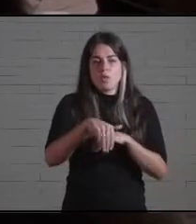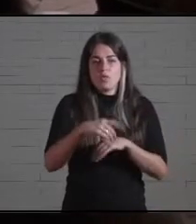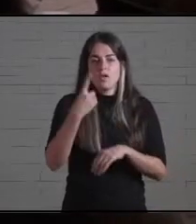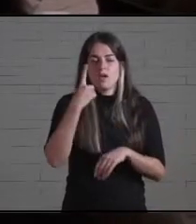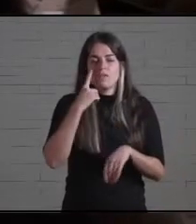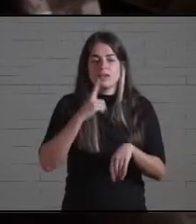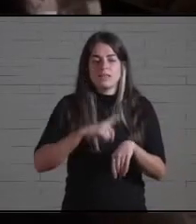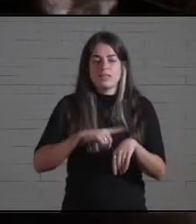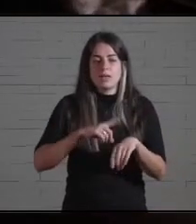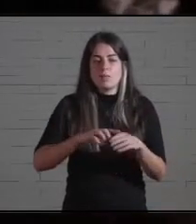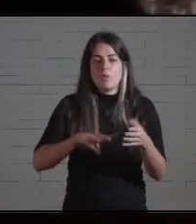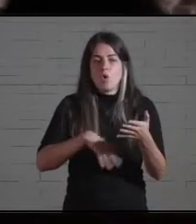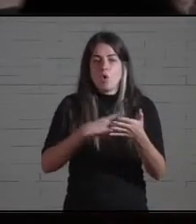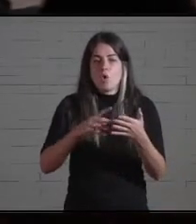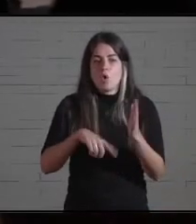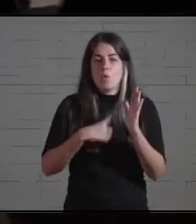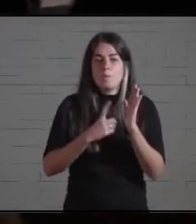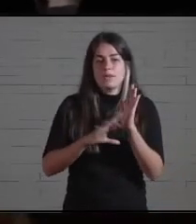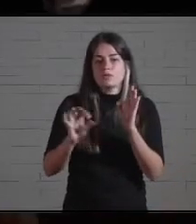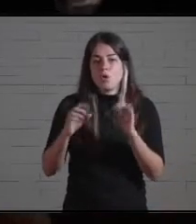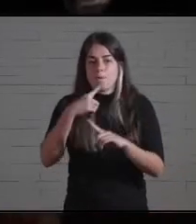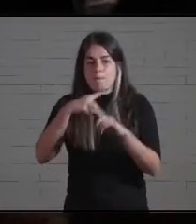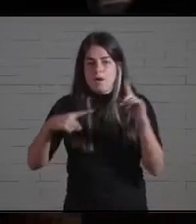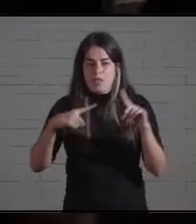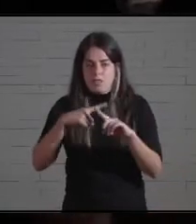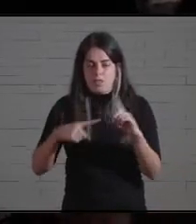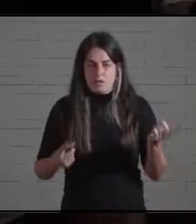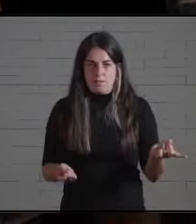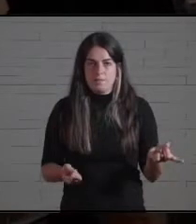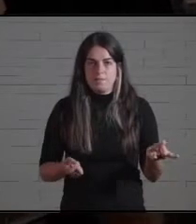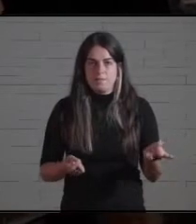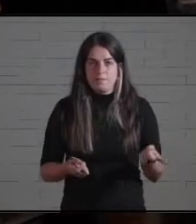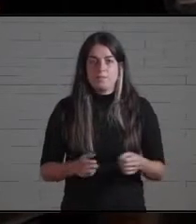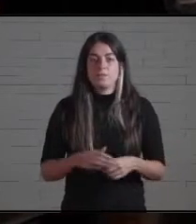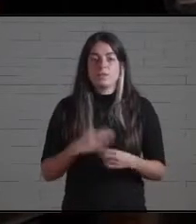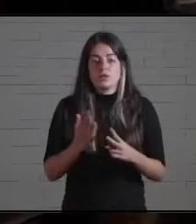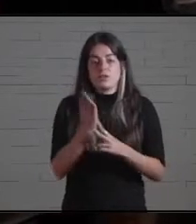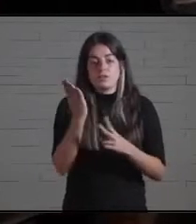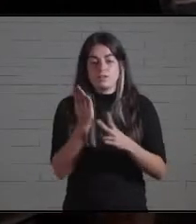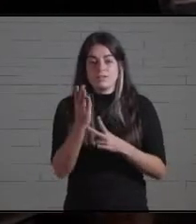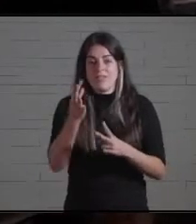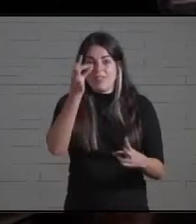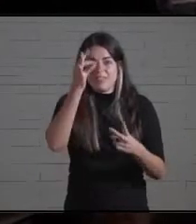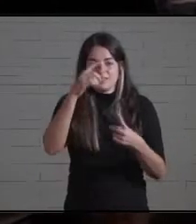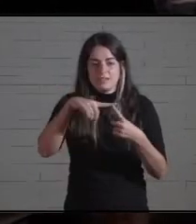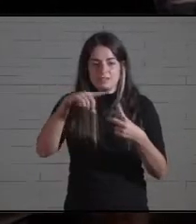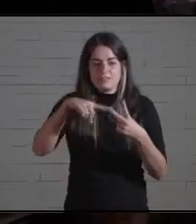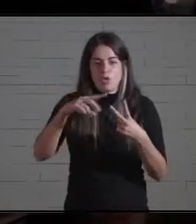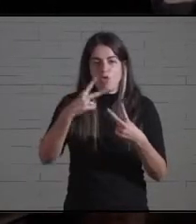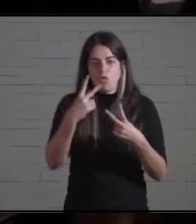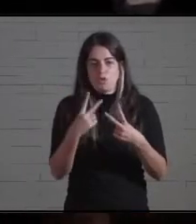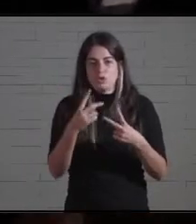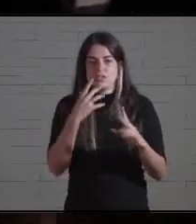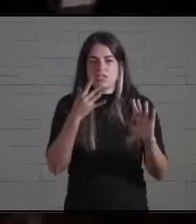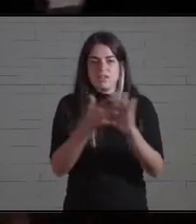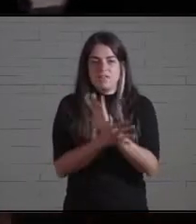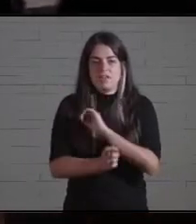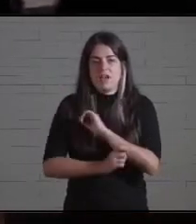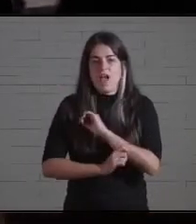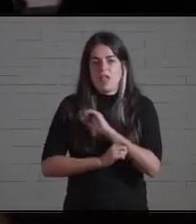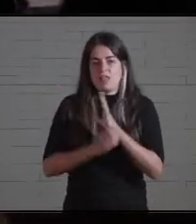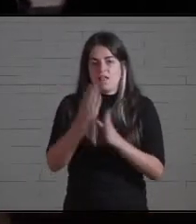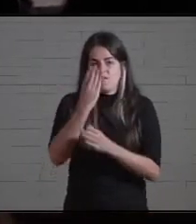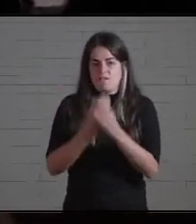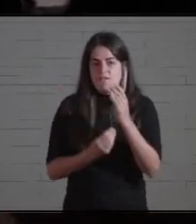a tiempo completo o a tiempo parcial. Y ese es el diablo que han metido en los detalles, que son unas trampas que